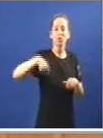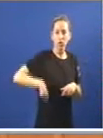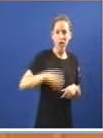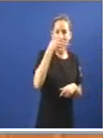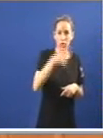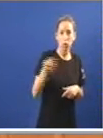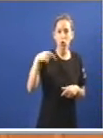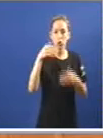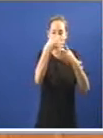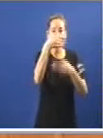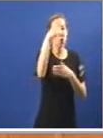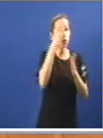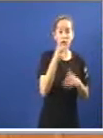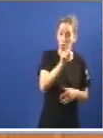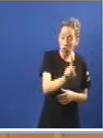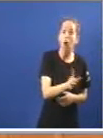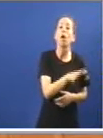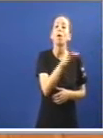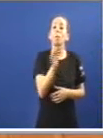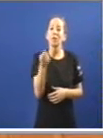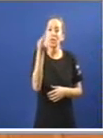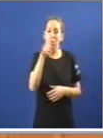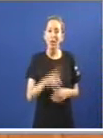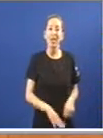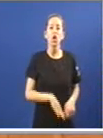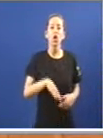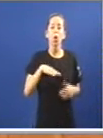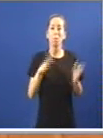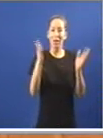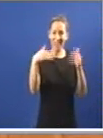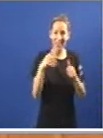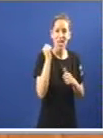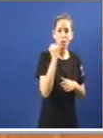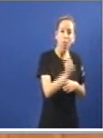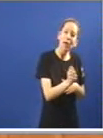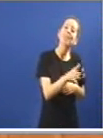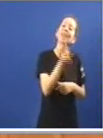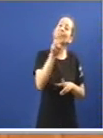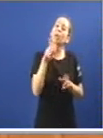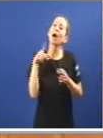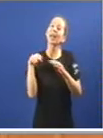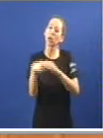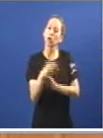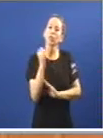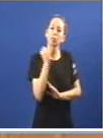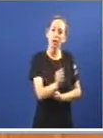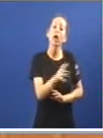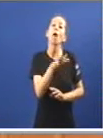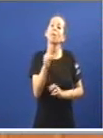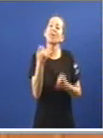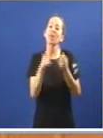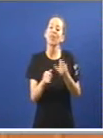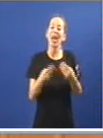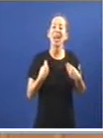a visión economicista mata incompetencia a mala xestión mar tango recortes en moneda abandono a sanidad